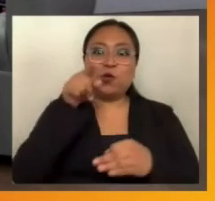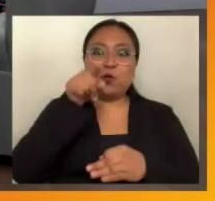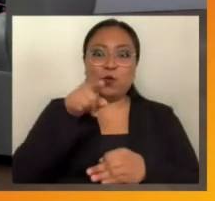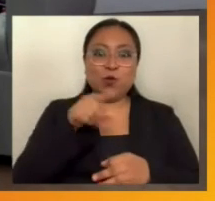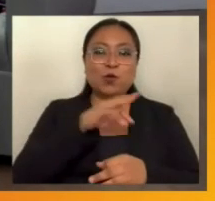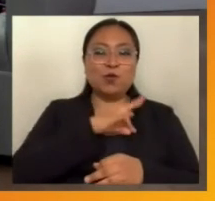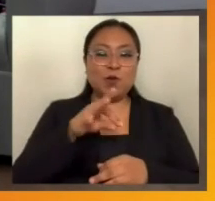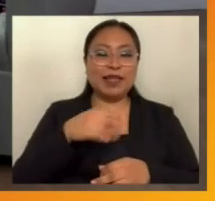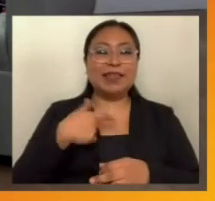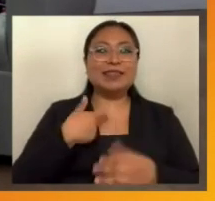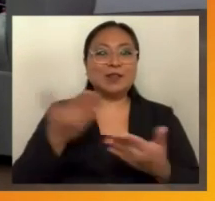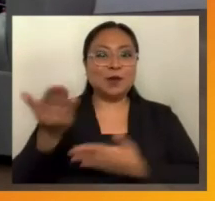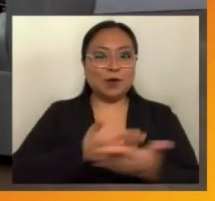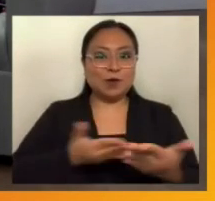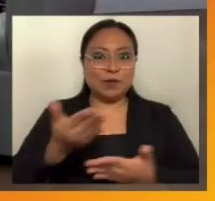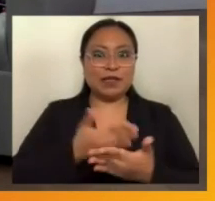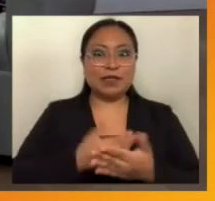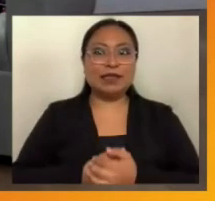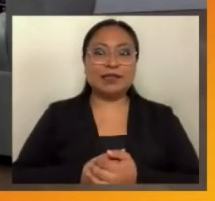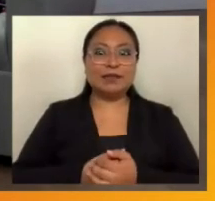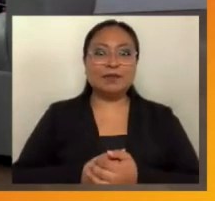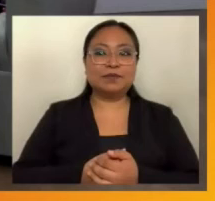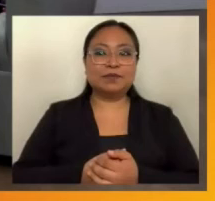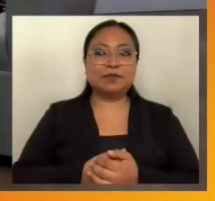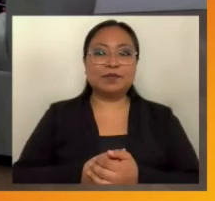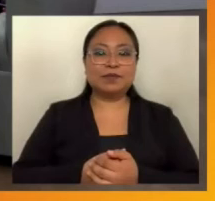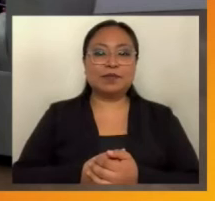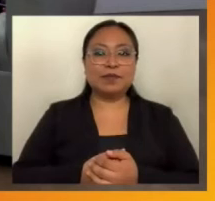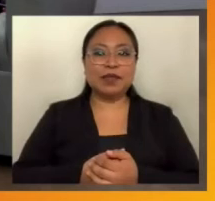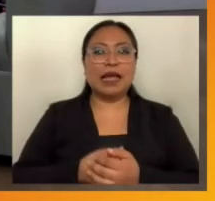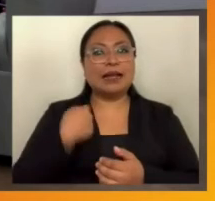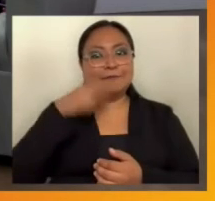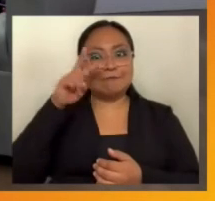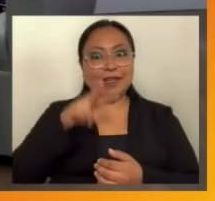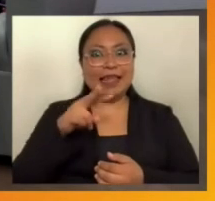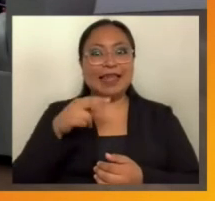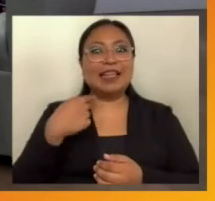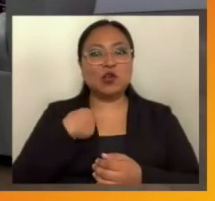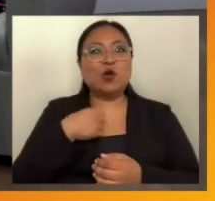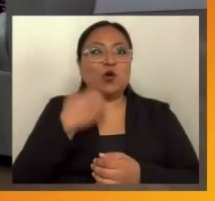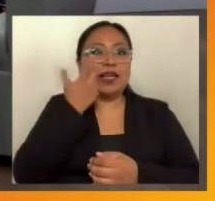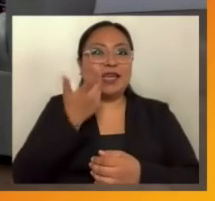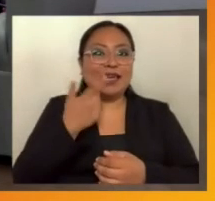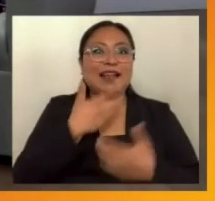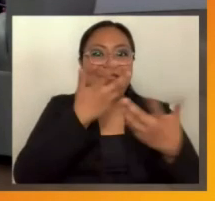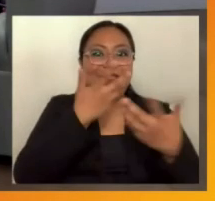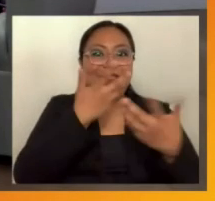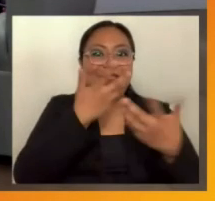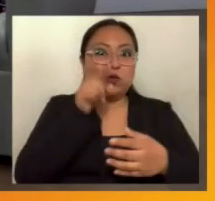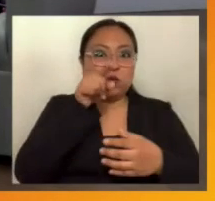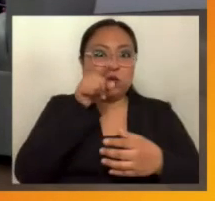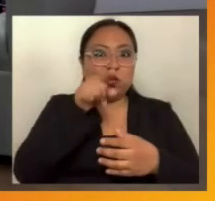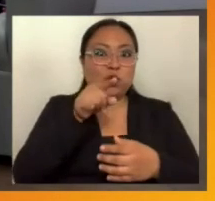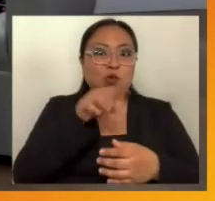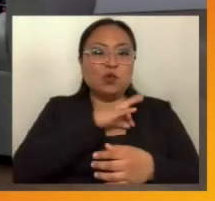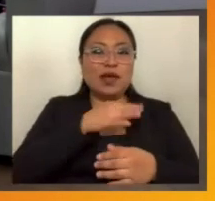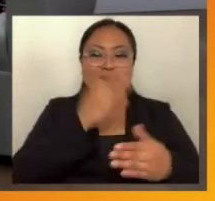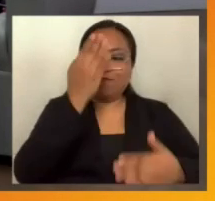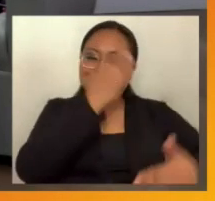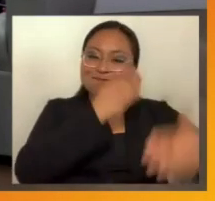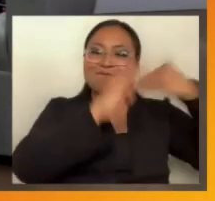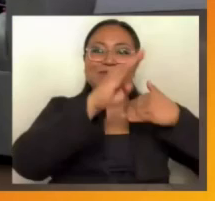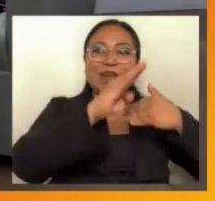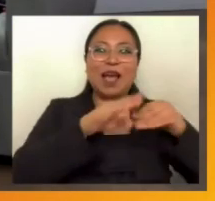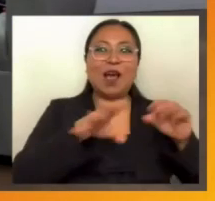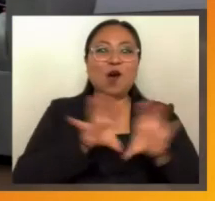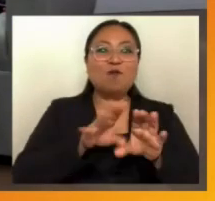nos tiene por decir. Obviamente deseamos muchísimo éxito en su carrera, la hemos visto, bueno, no crecer, o sea, irse hasta